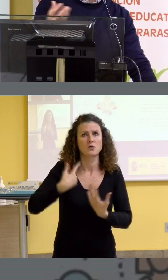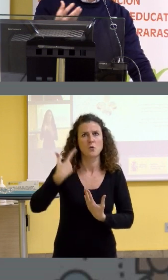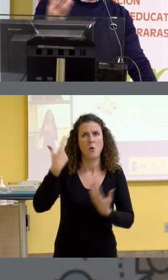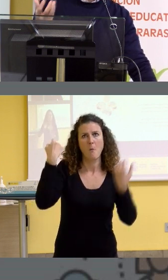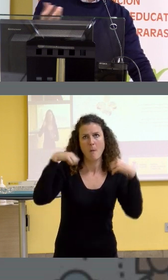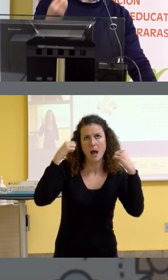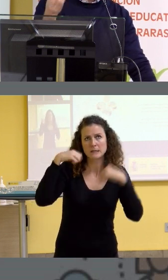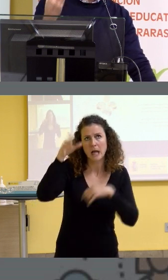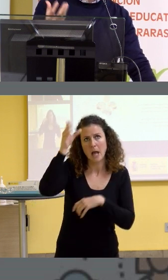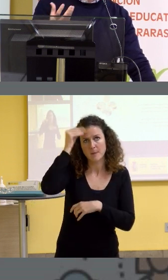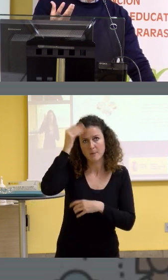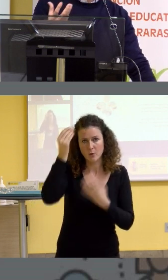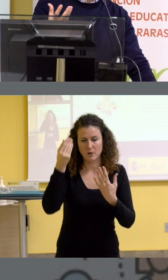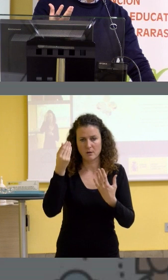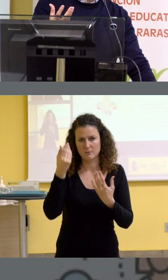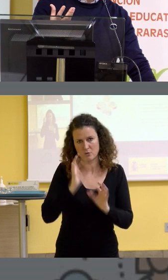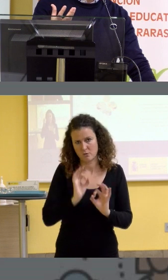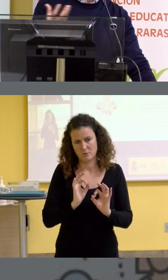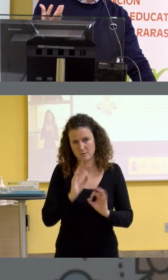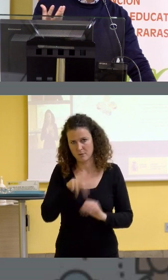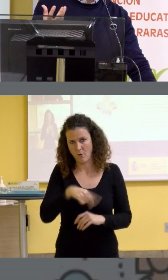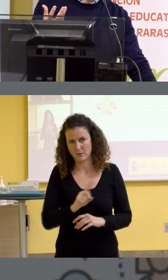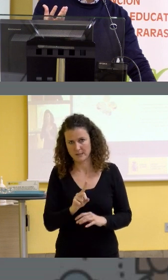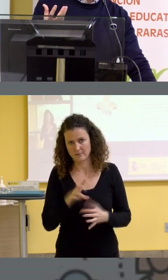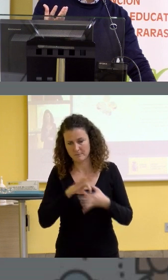memoria. Eso no es la cognición.